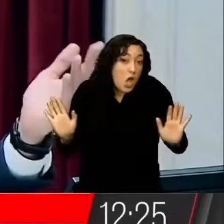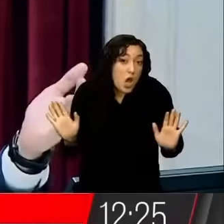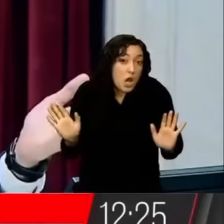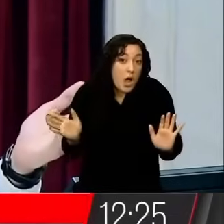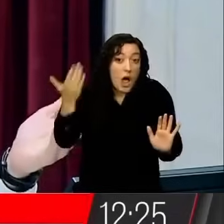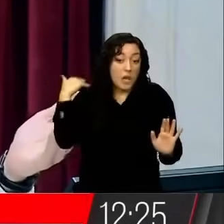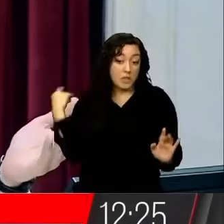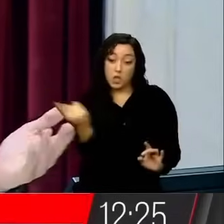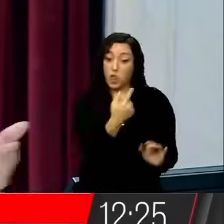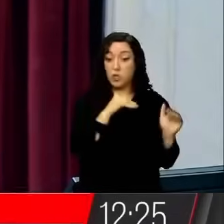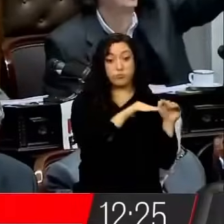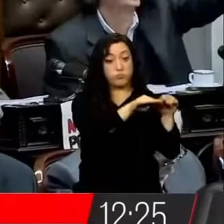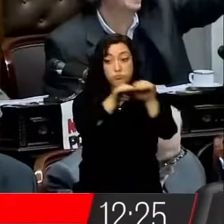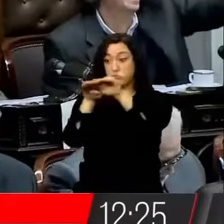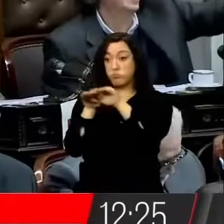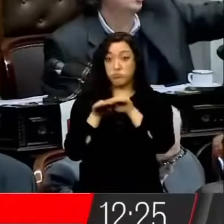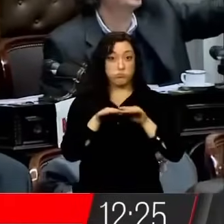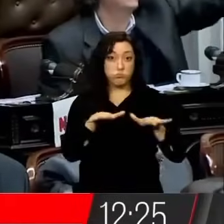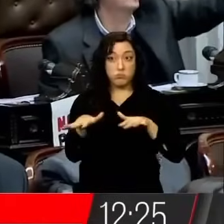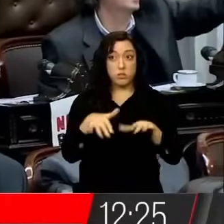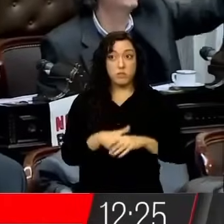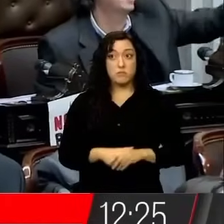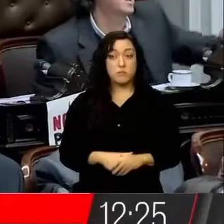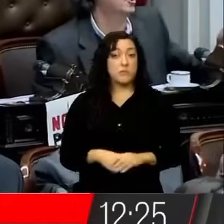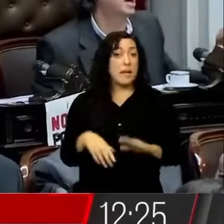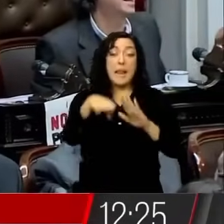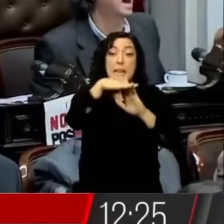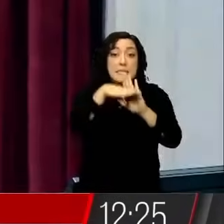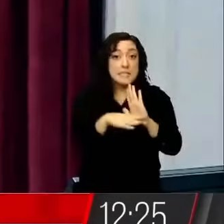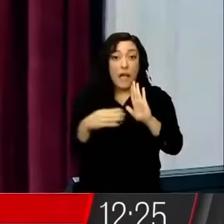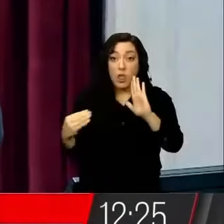hemos hecho todos, diputada. No figura en el